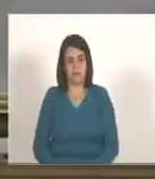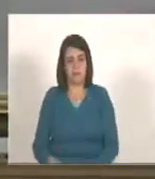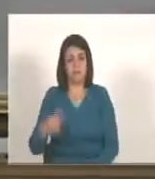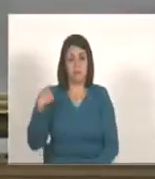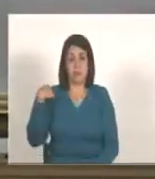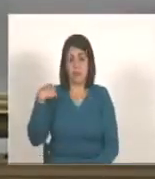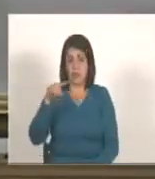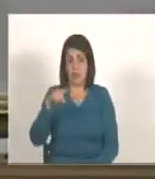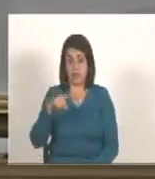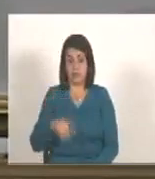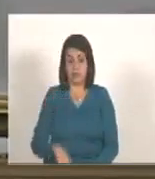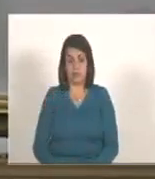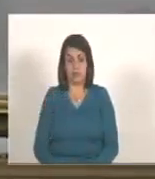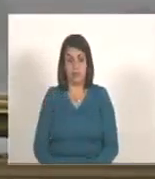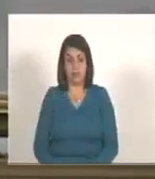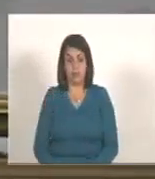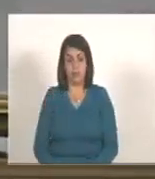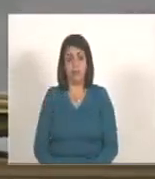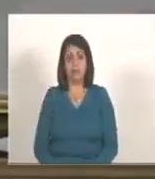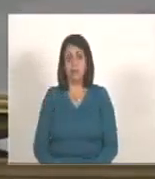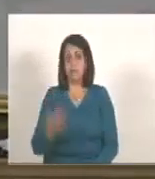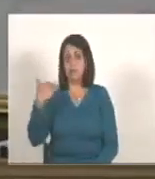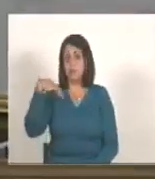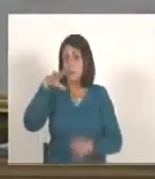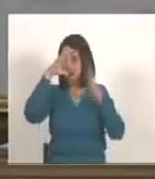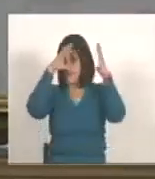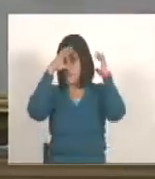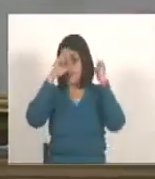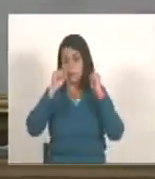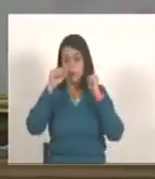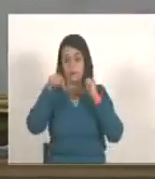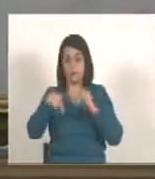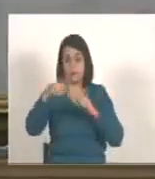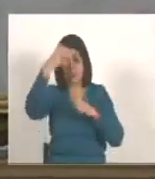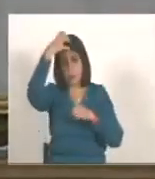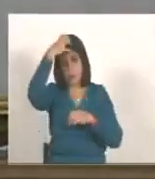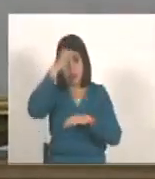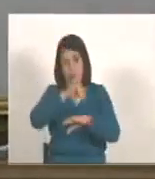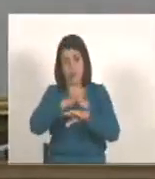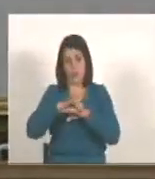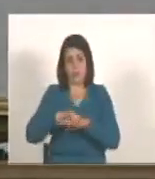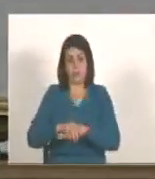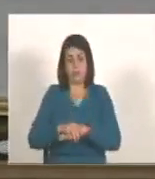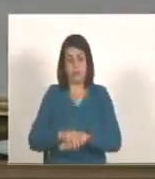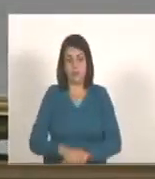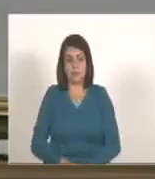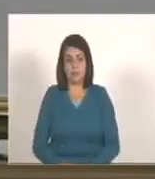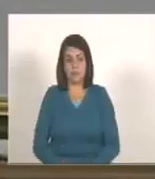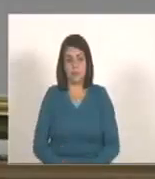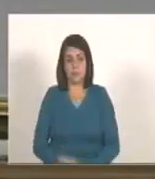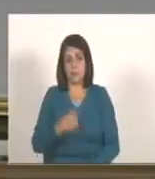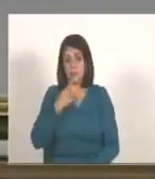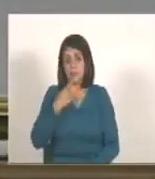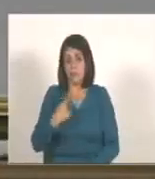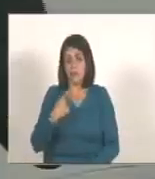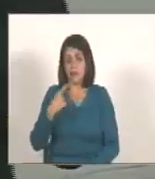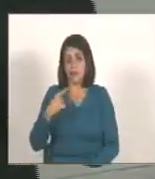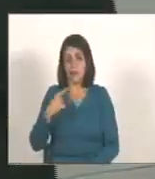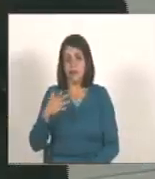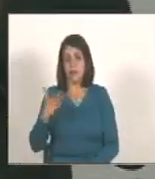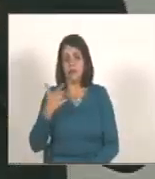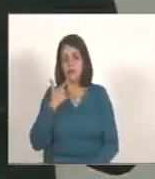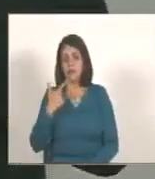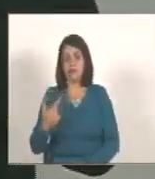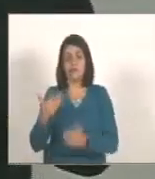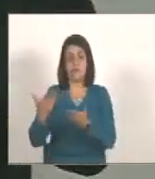tenía a su supuesta embajadora ante el Reino Británico y ella dijo: Juan, le tienes que